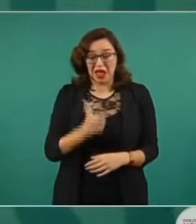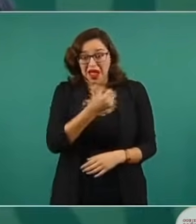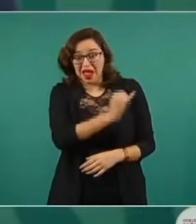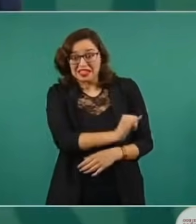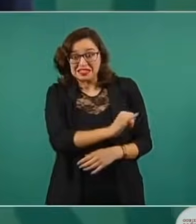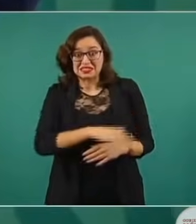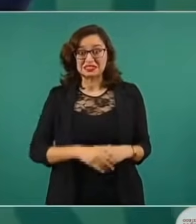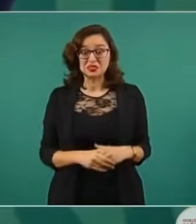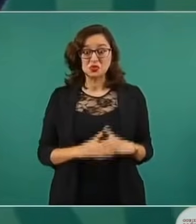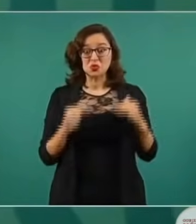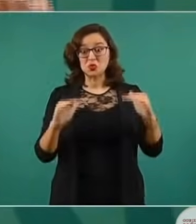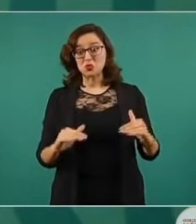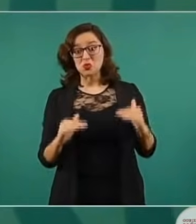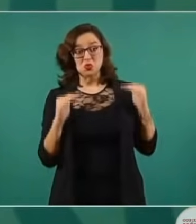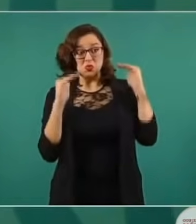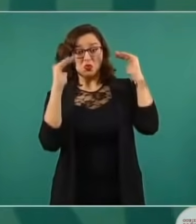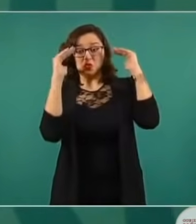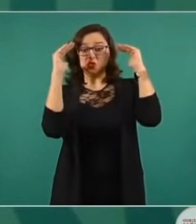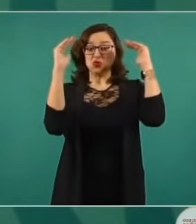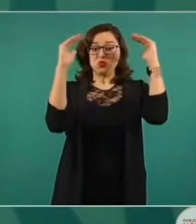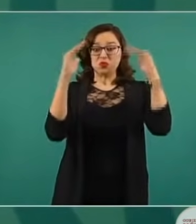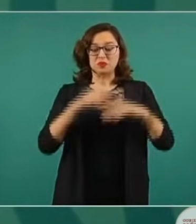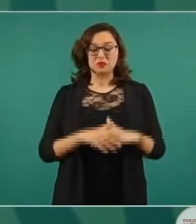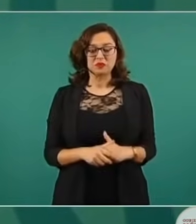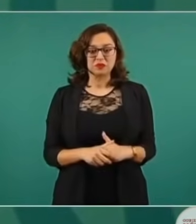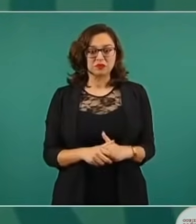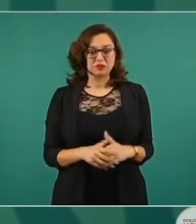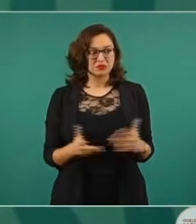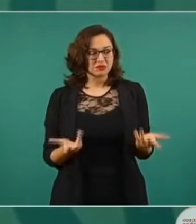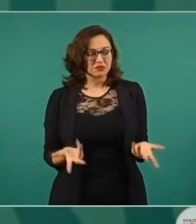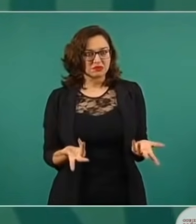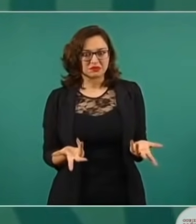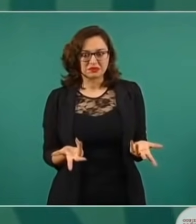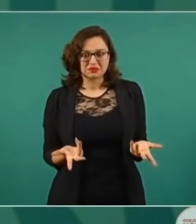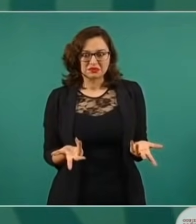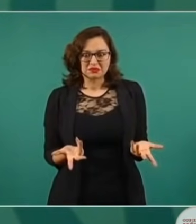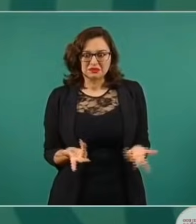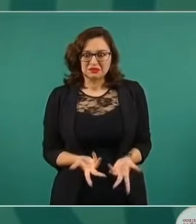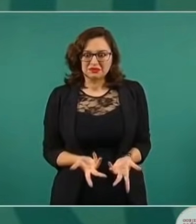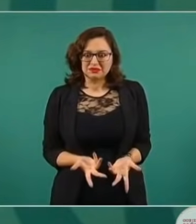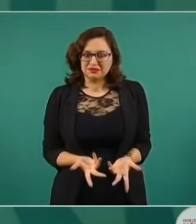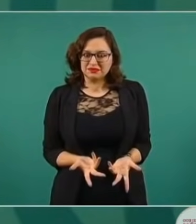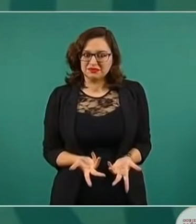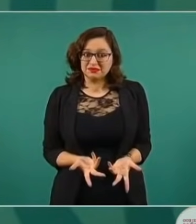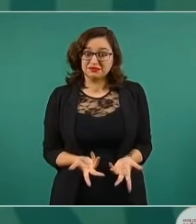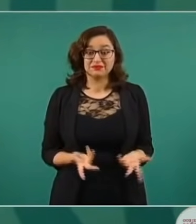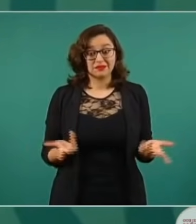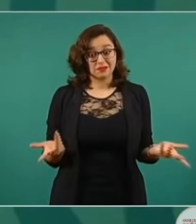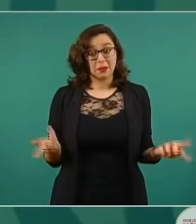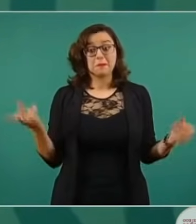y es así eminencia. Sí. Es que no es lo mismo